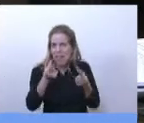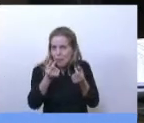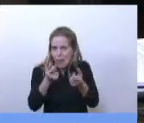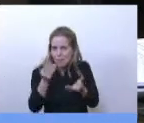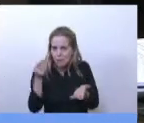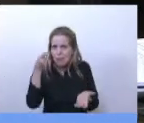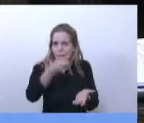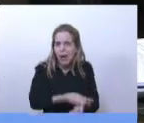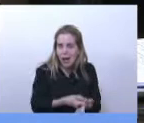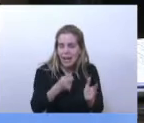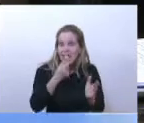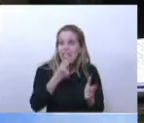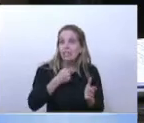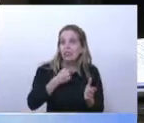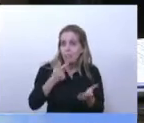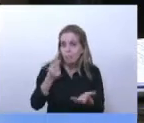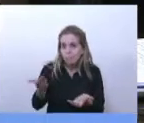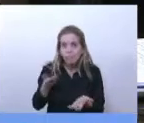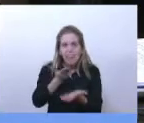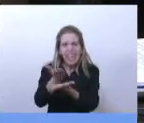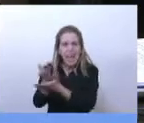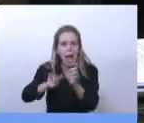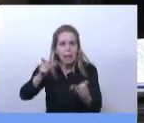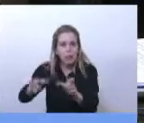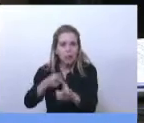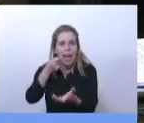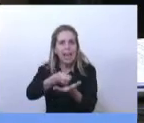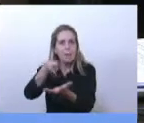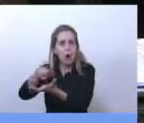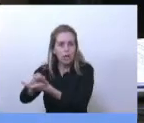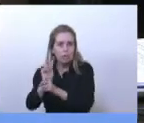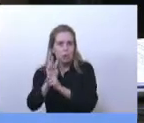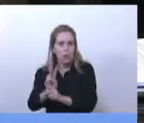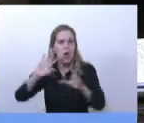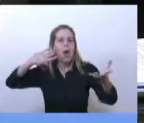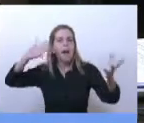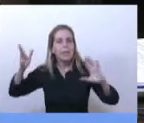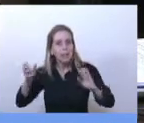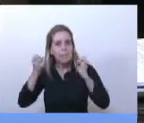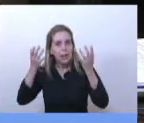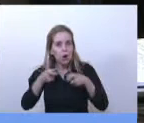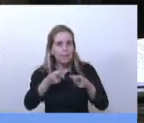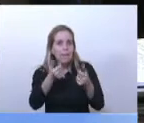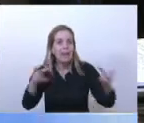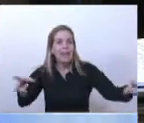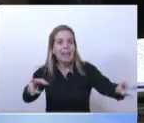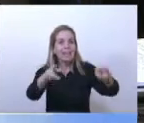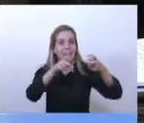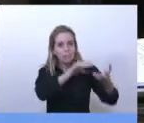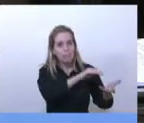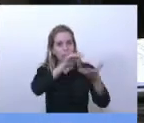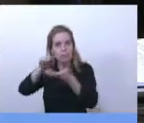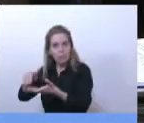que aporten respecto a la sustentabilidad ambiental mejor hubiese sido destinar los fondos justamente al fondo nacional